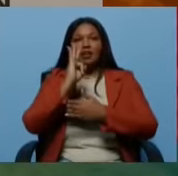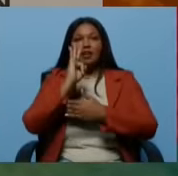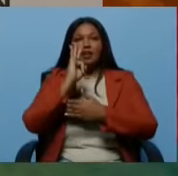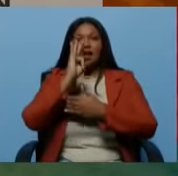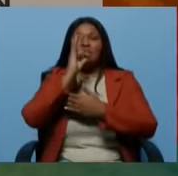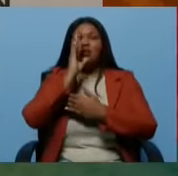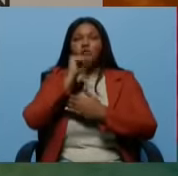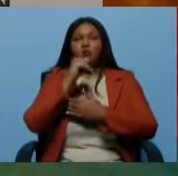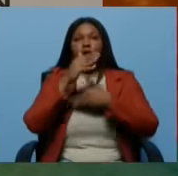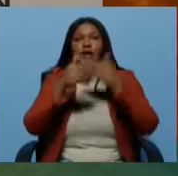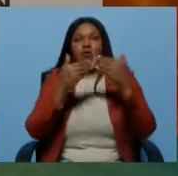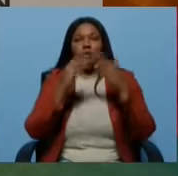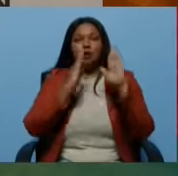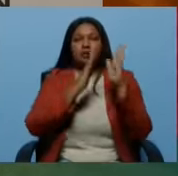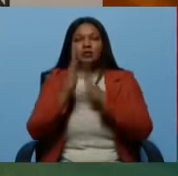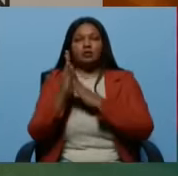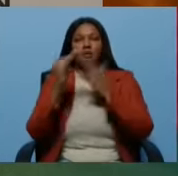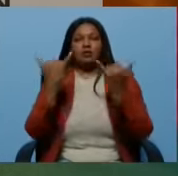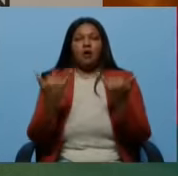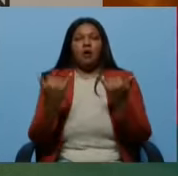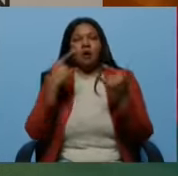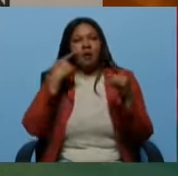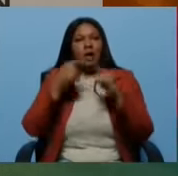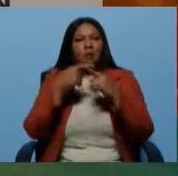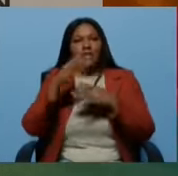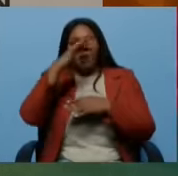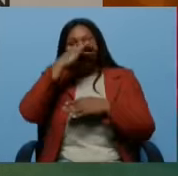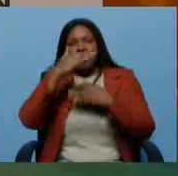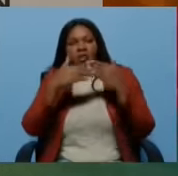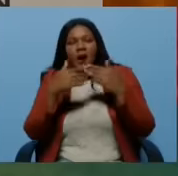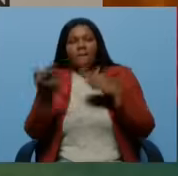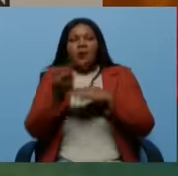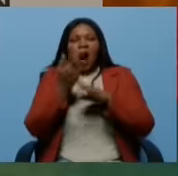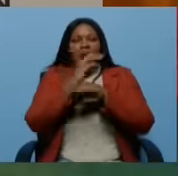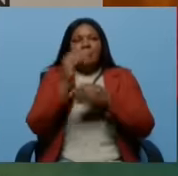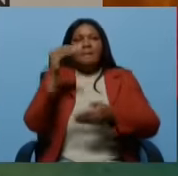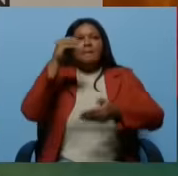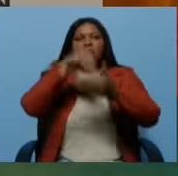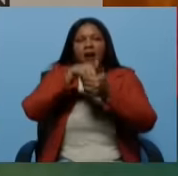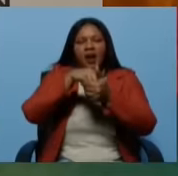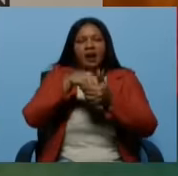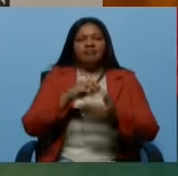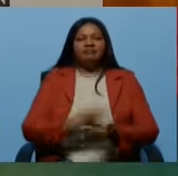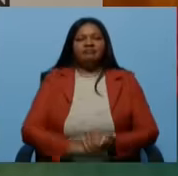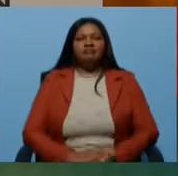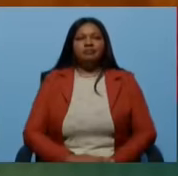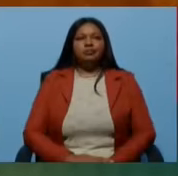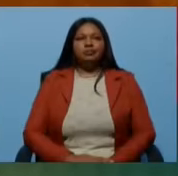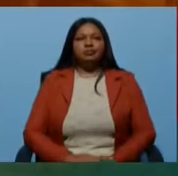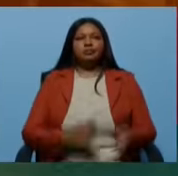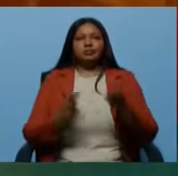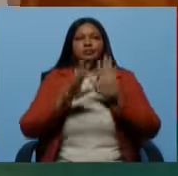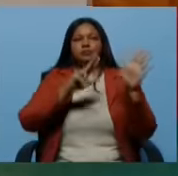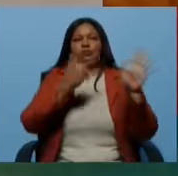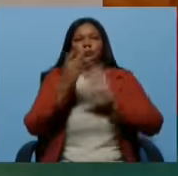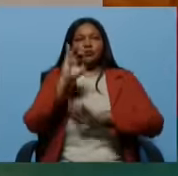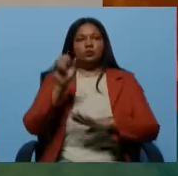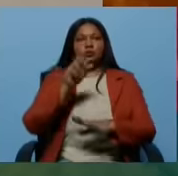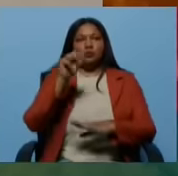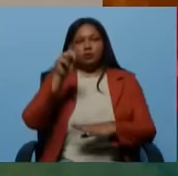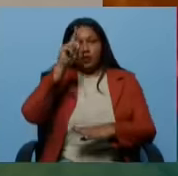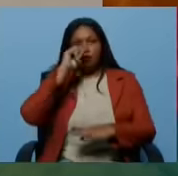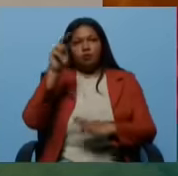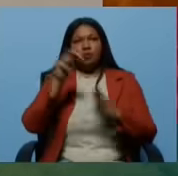específica con organizaciones terroristas, porque esa fue la matriz que trataron de imponer. Bueno, sí, pues fíjate, acá el 18 de junio del 2022, el juez